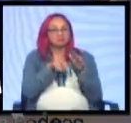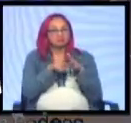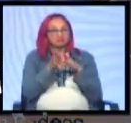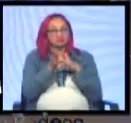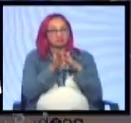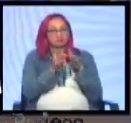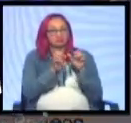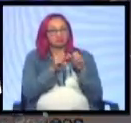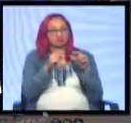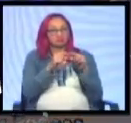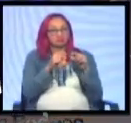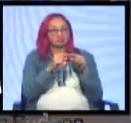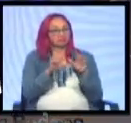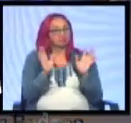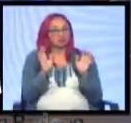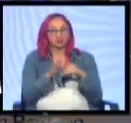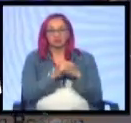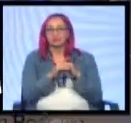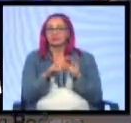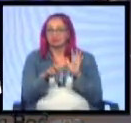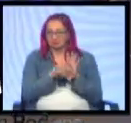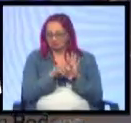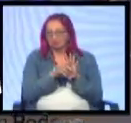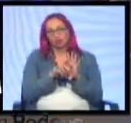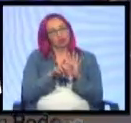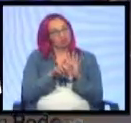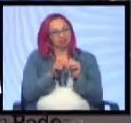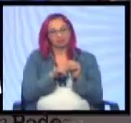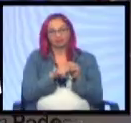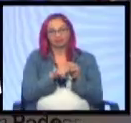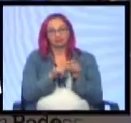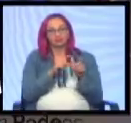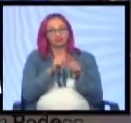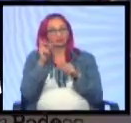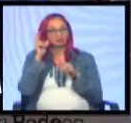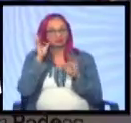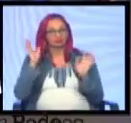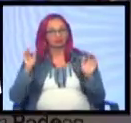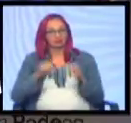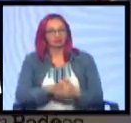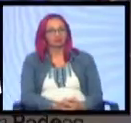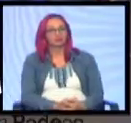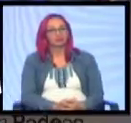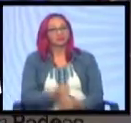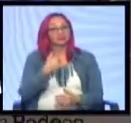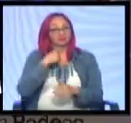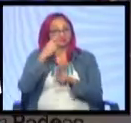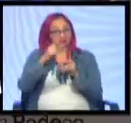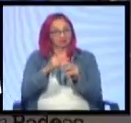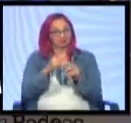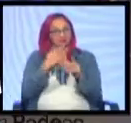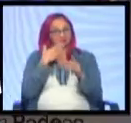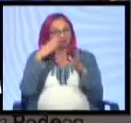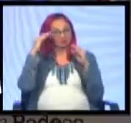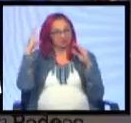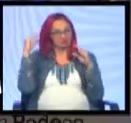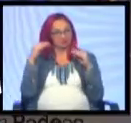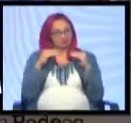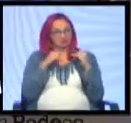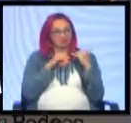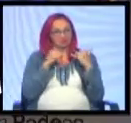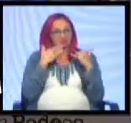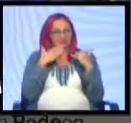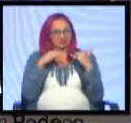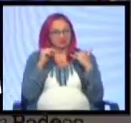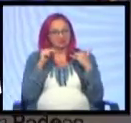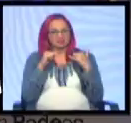provecho, lo puedo... No, ya eso es ilegal. Ya eso es ilegal. Señores, escuchemos. Tenemos a una persona en línea. Muy buenas noches. Sí, buenas noches. ¿Con